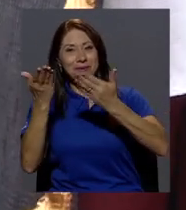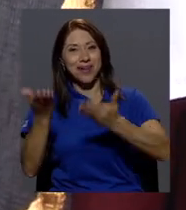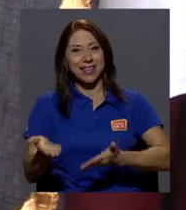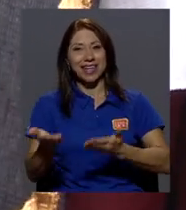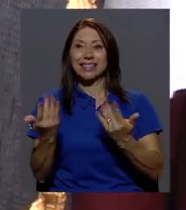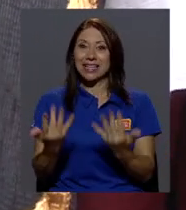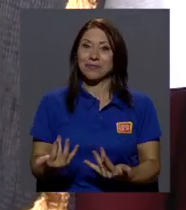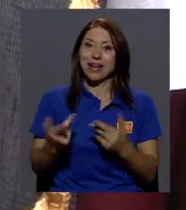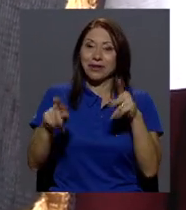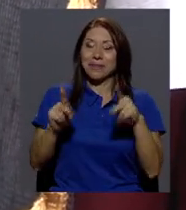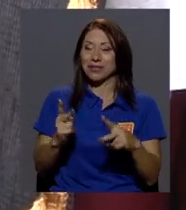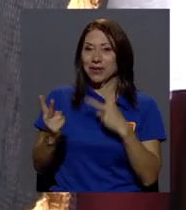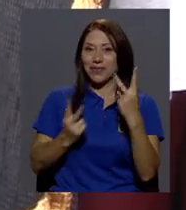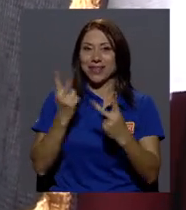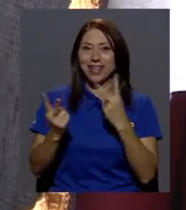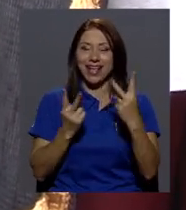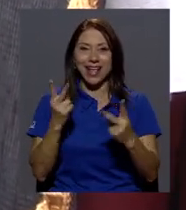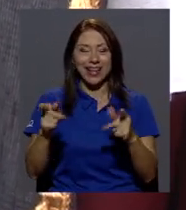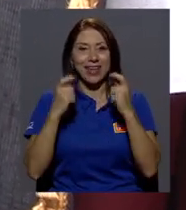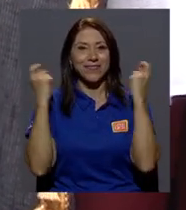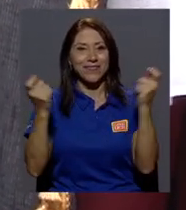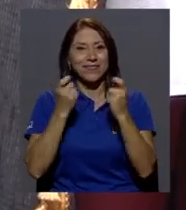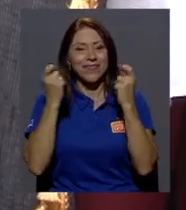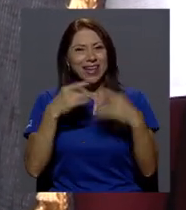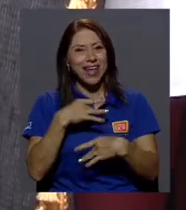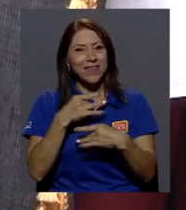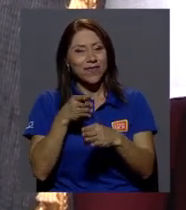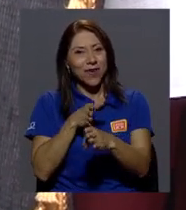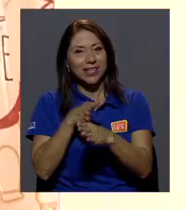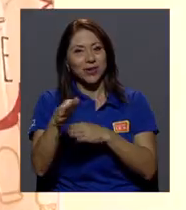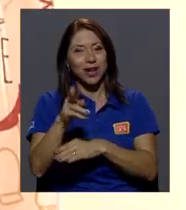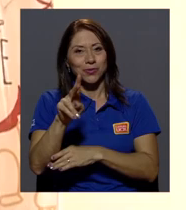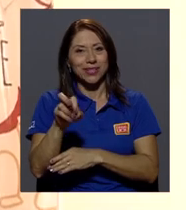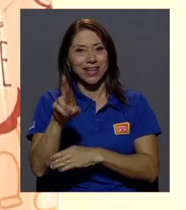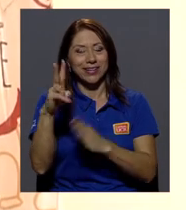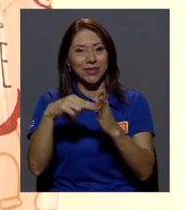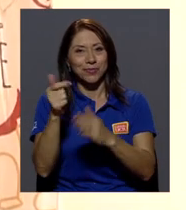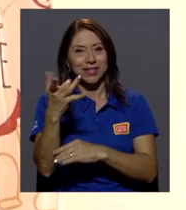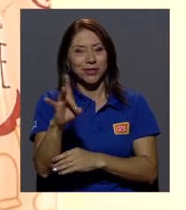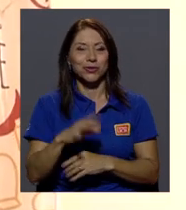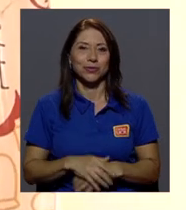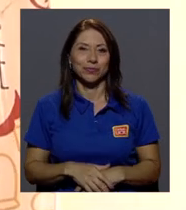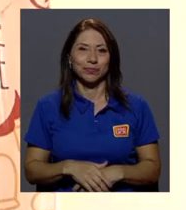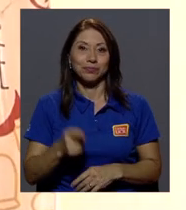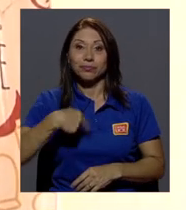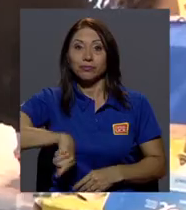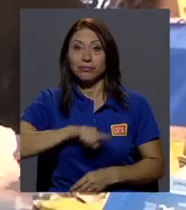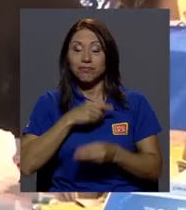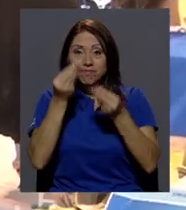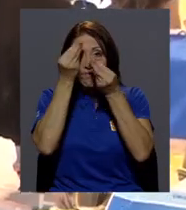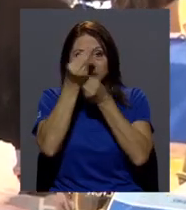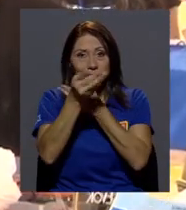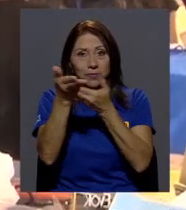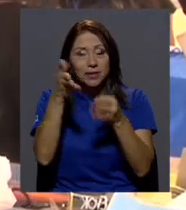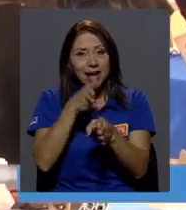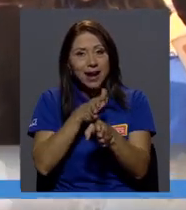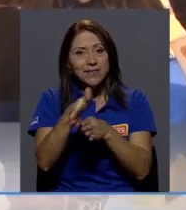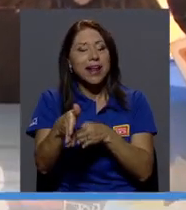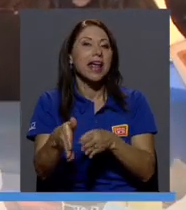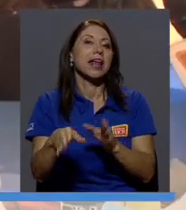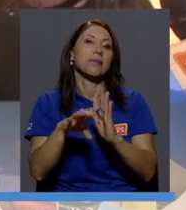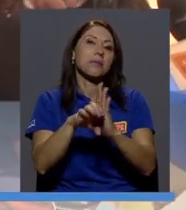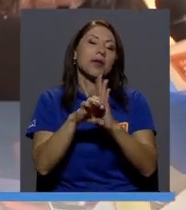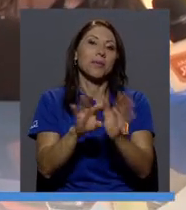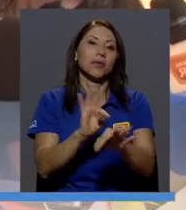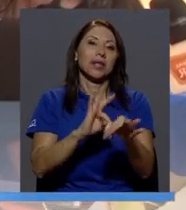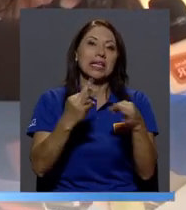los y las visitantes en la Feria Vocacional UCR 2018. Luego les damos información de la carrera en sí, como los